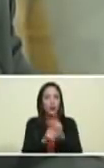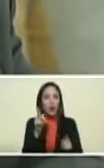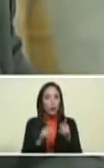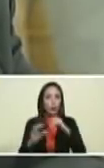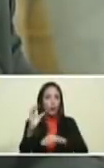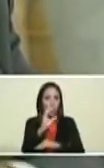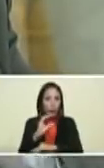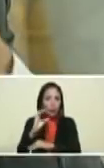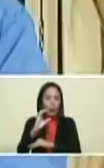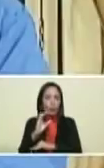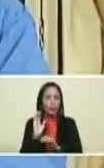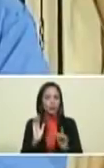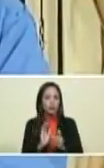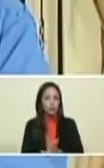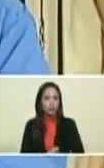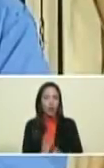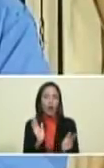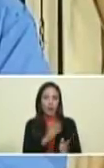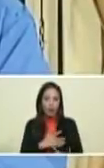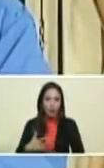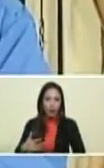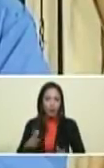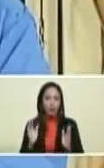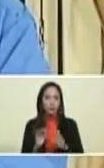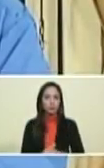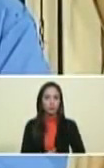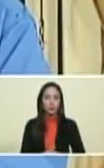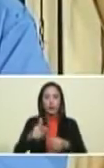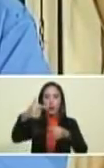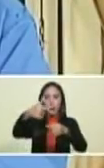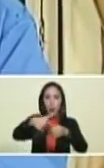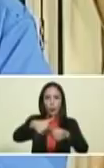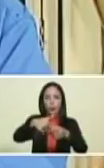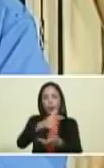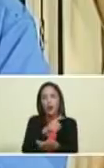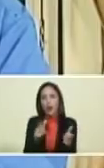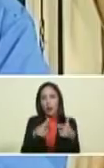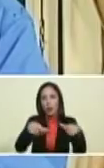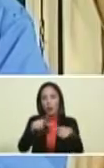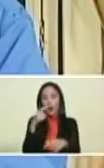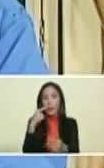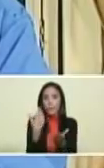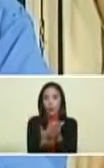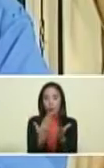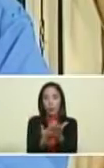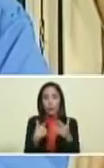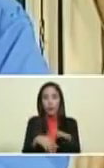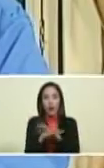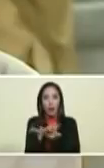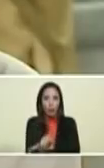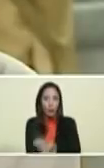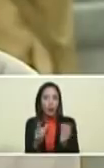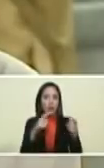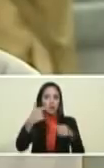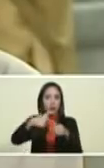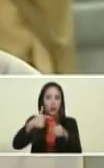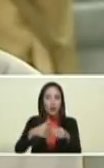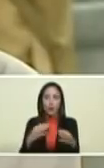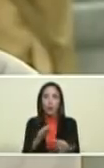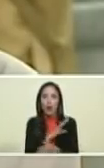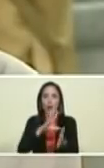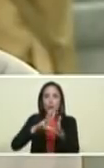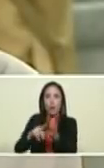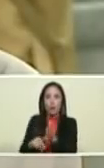colombianos que quisieran echar gasolina ahí a precios preferenciales la gasolina para que no se la